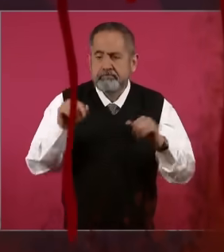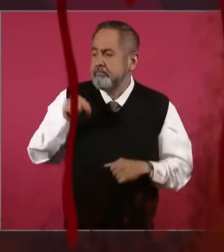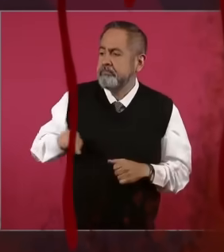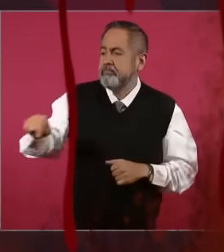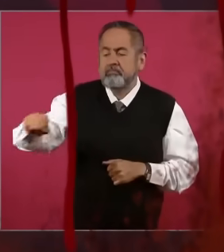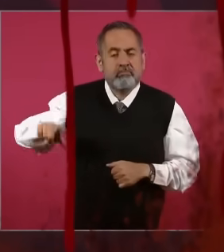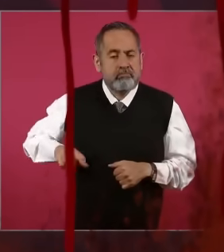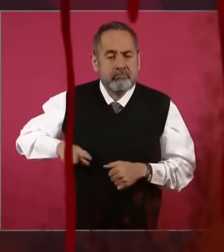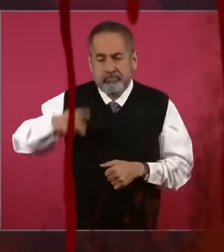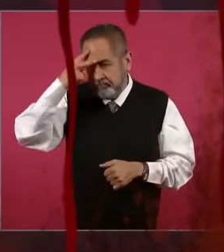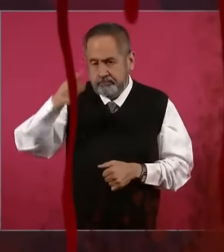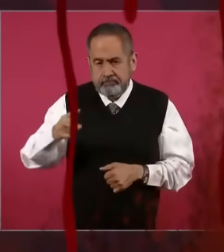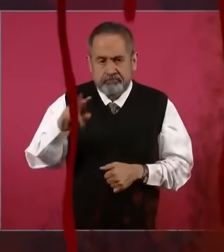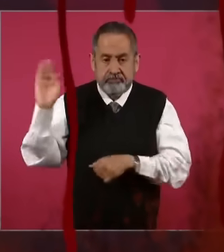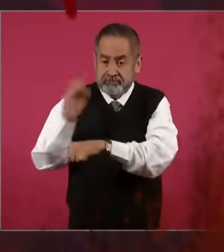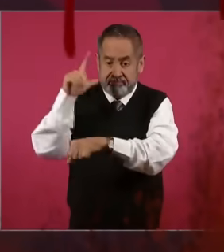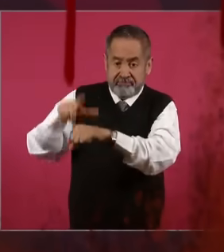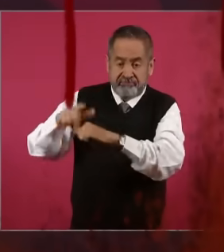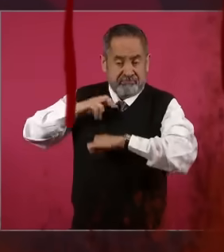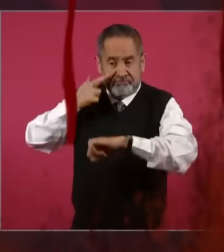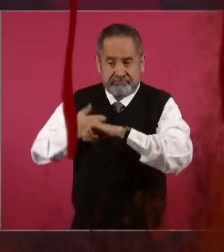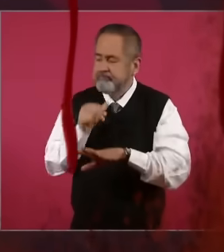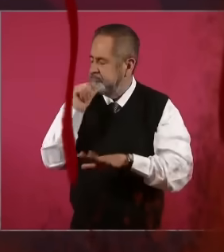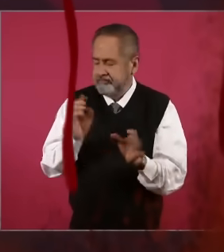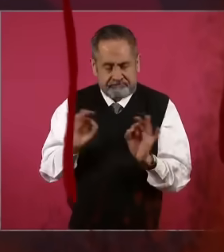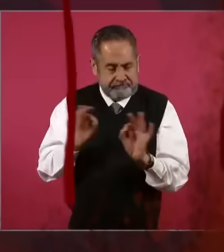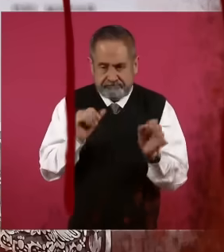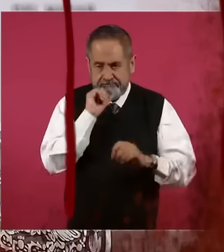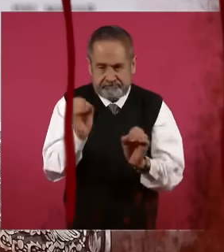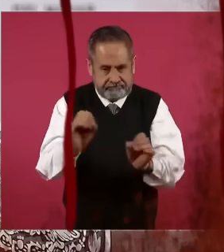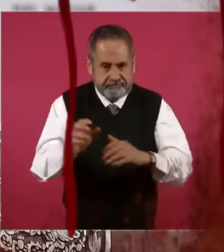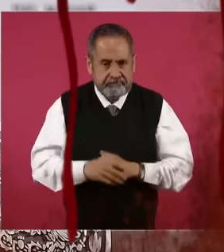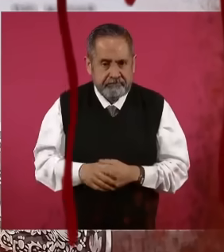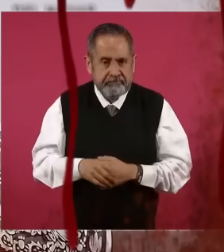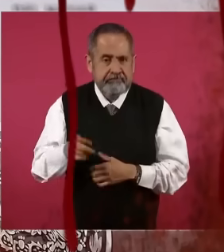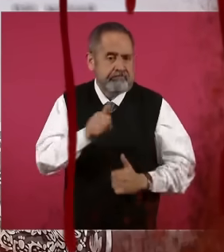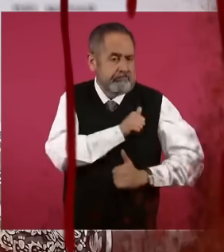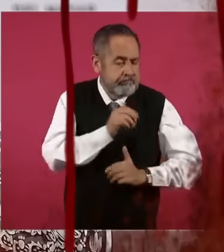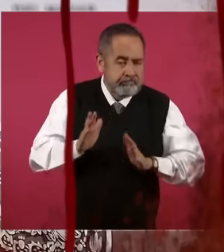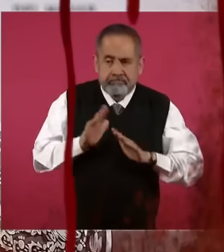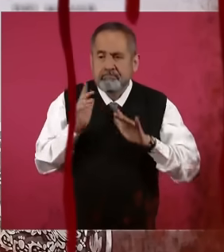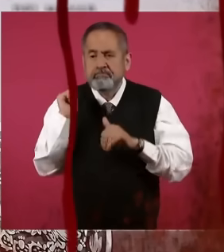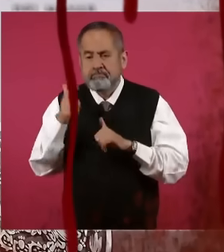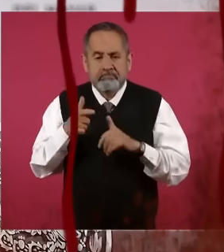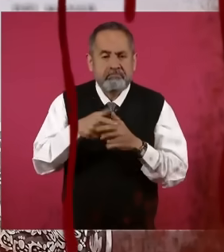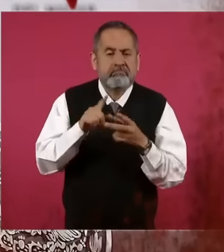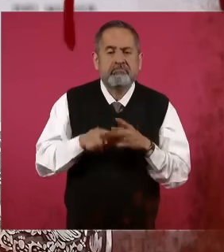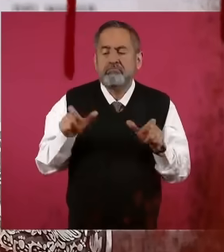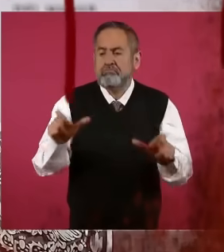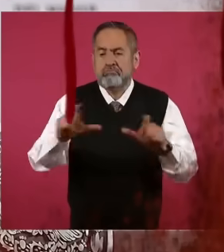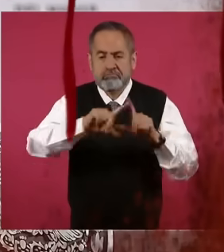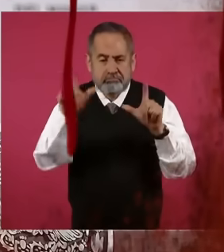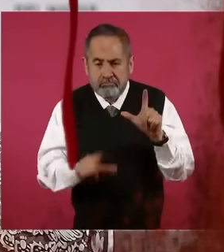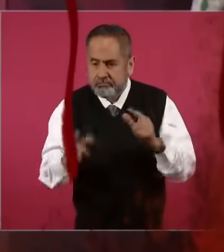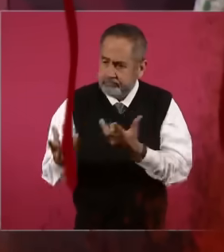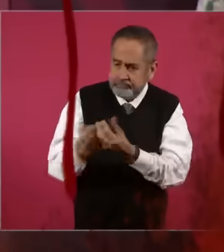se la pasa despotricando contra ellos, contra ellas, siempre. No que no lo merezcan, pero es que este tipo pensó que ellos no